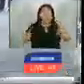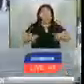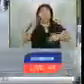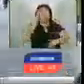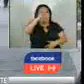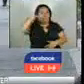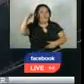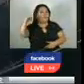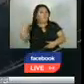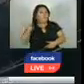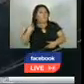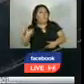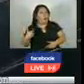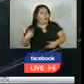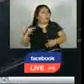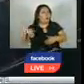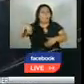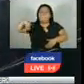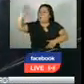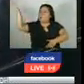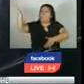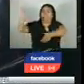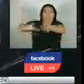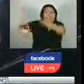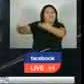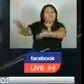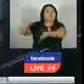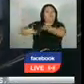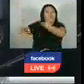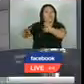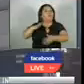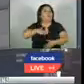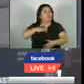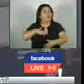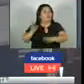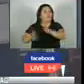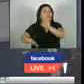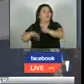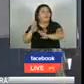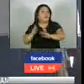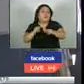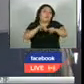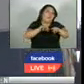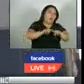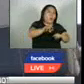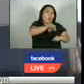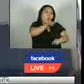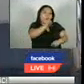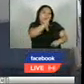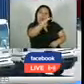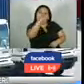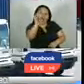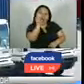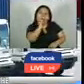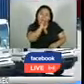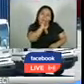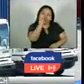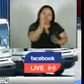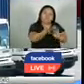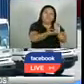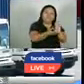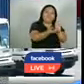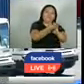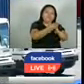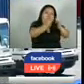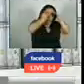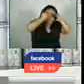de altos ingresos siguen importando toda la gama de productos alimentarios, mientras que las regiones en desarrollo se centran